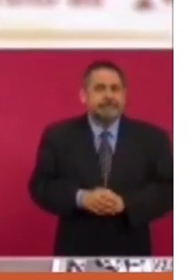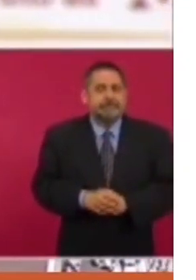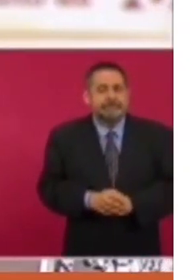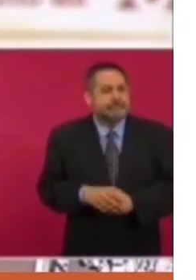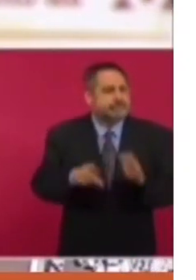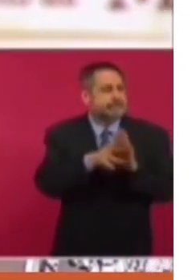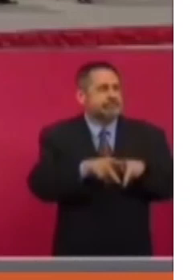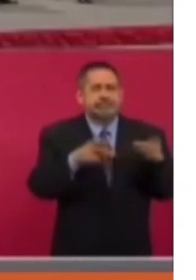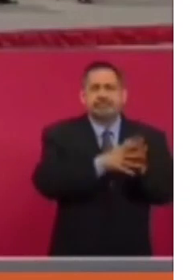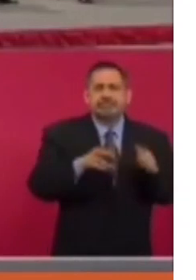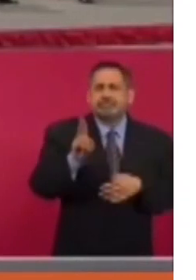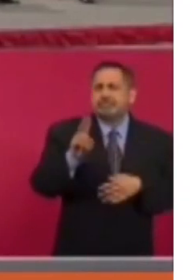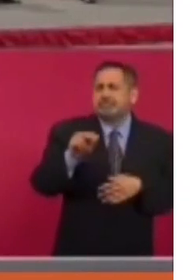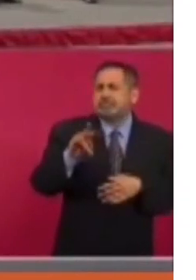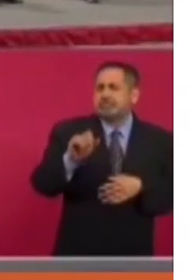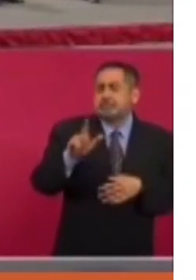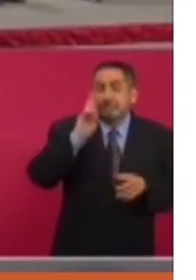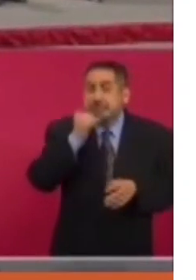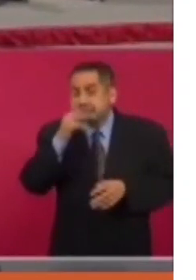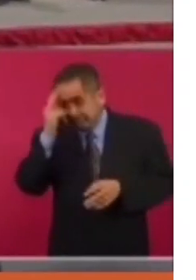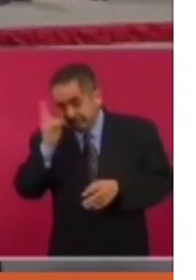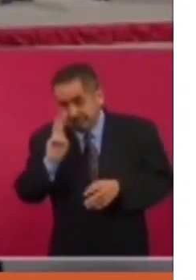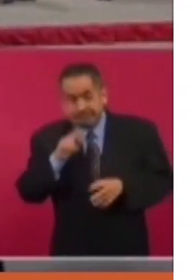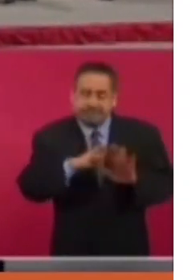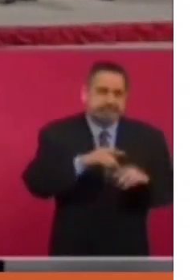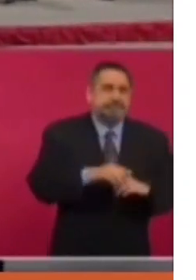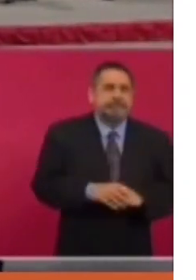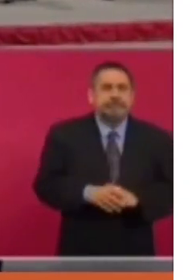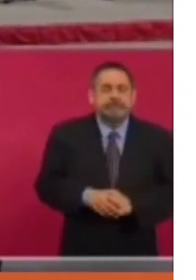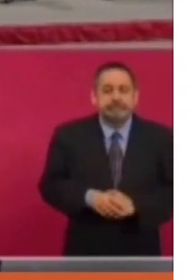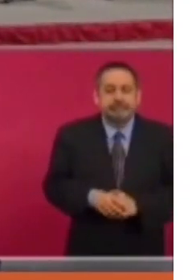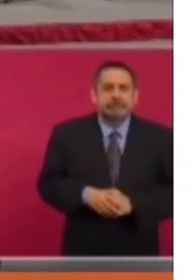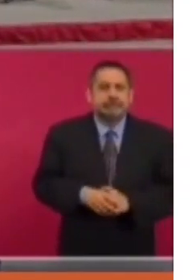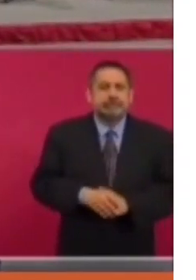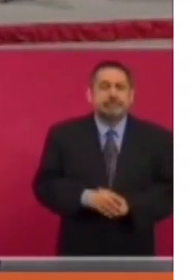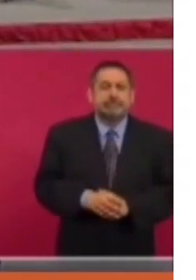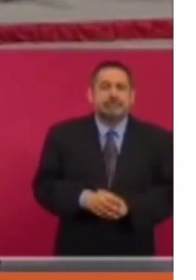Es en el Universal, a ver si no me equivoqué. ¿Sí? Ah, es que...